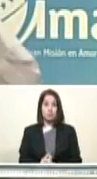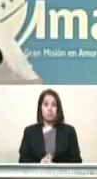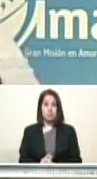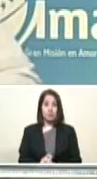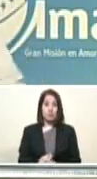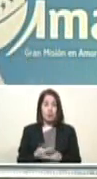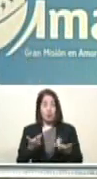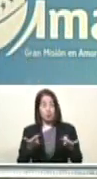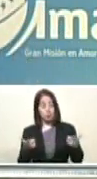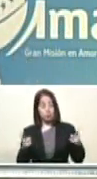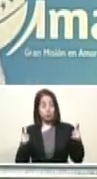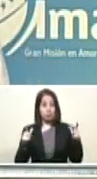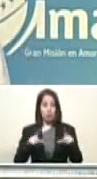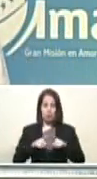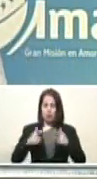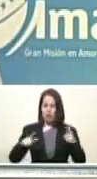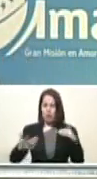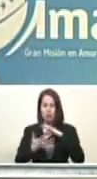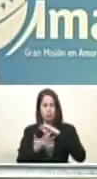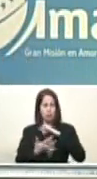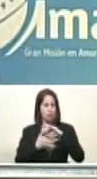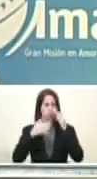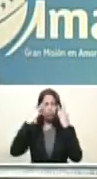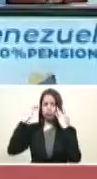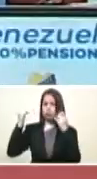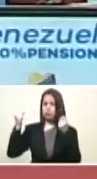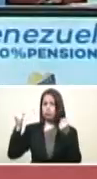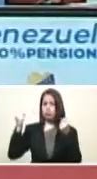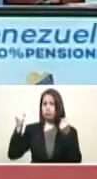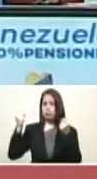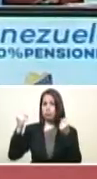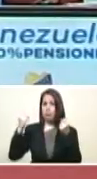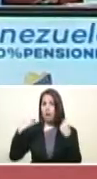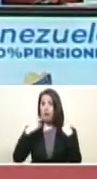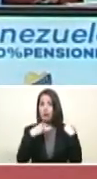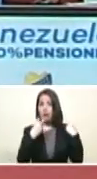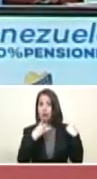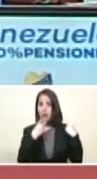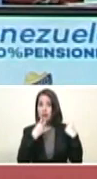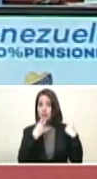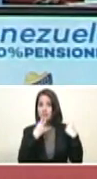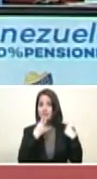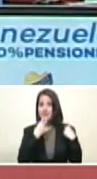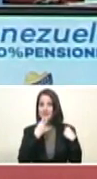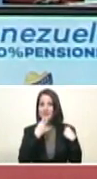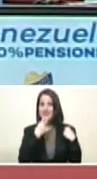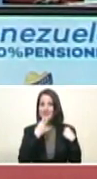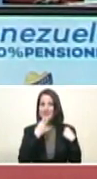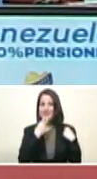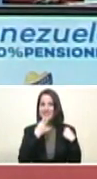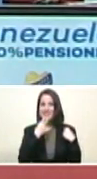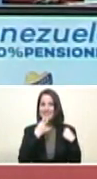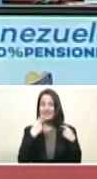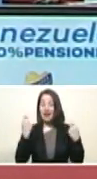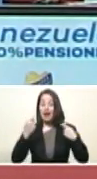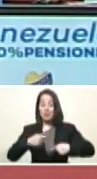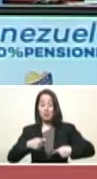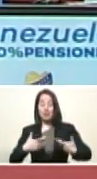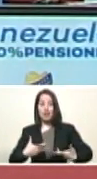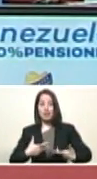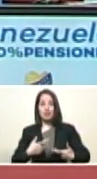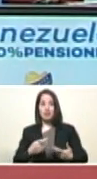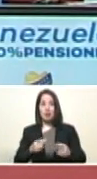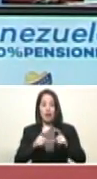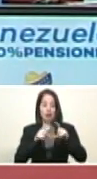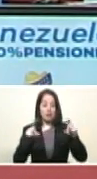lenguaje de los tecnócratas, pues. Dipos, Dipox, la postal, la ventanita, ahí le